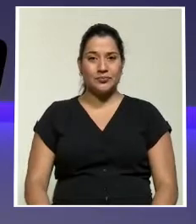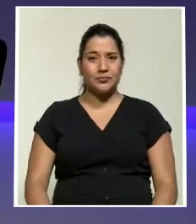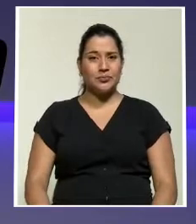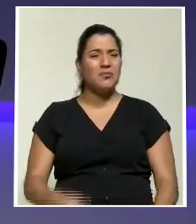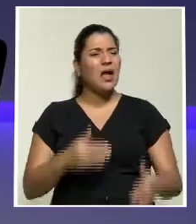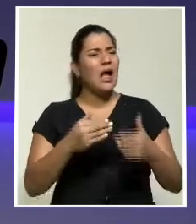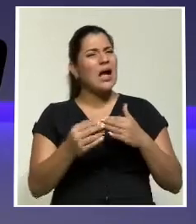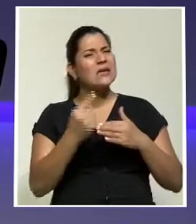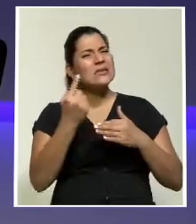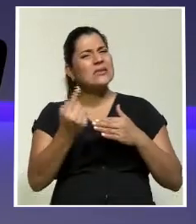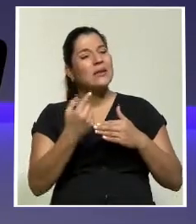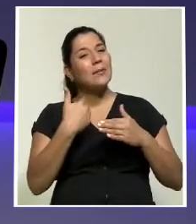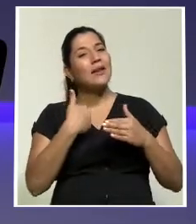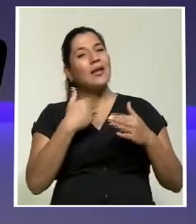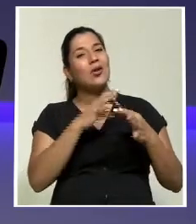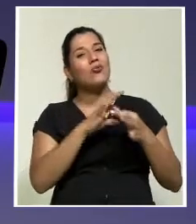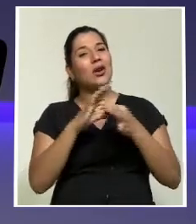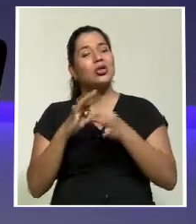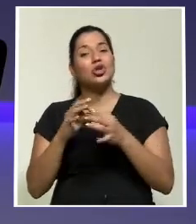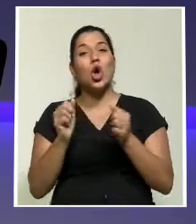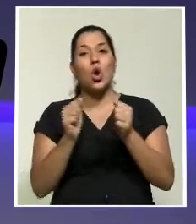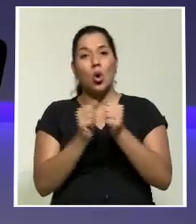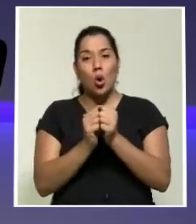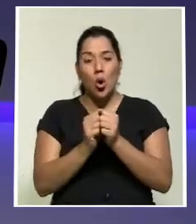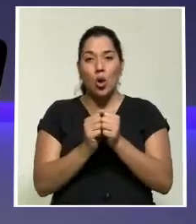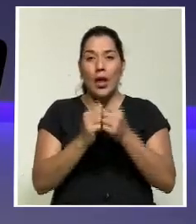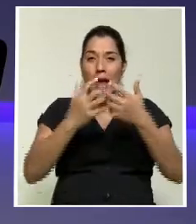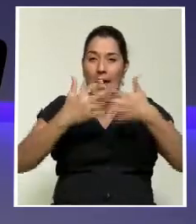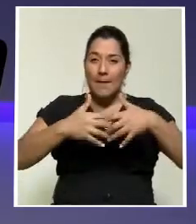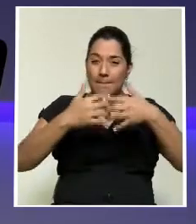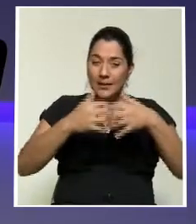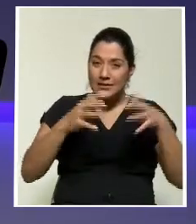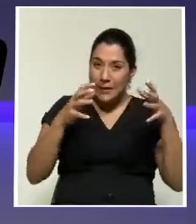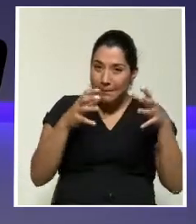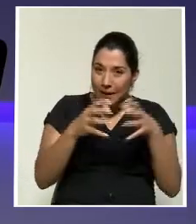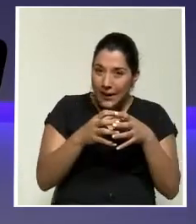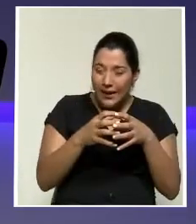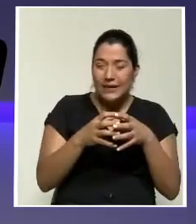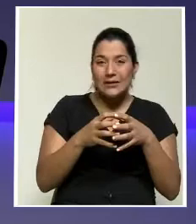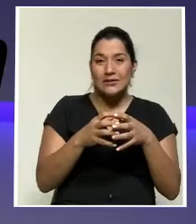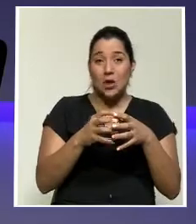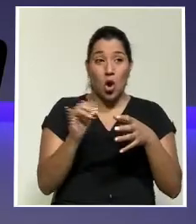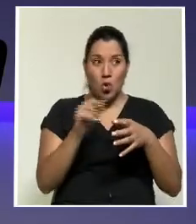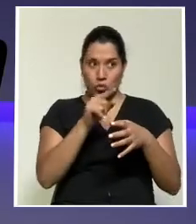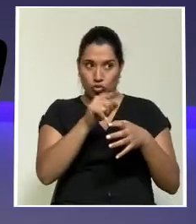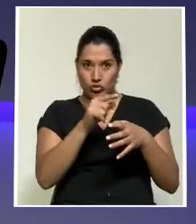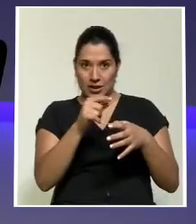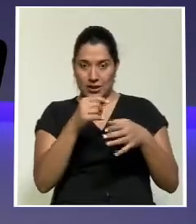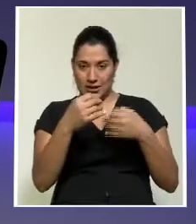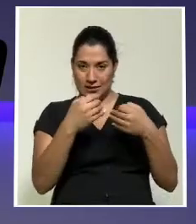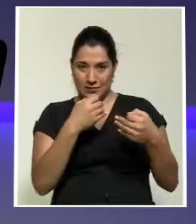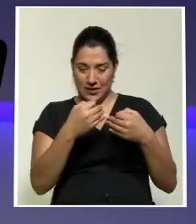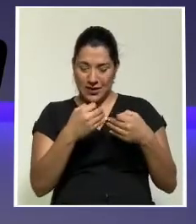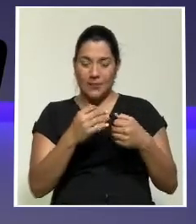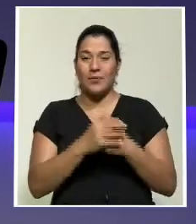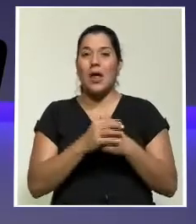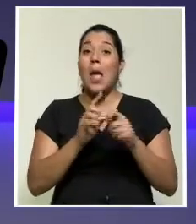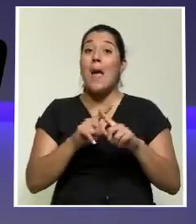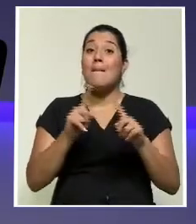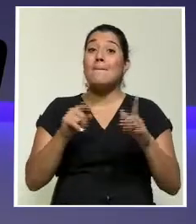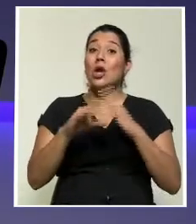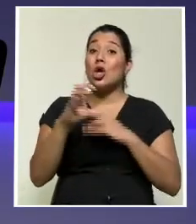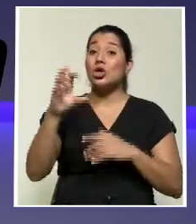Usualmente se la asocia con emprendimientos pequeños, del tipo del que estás hablando, y medianos. Pero en Costa